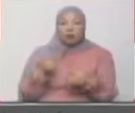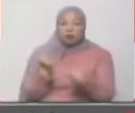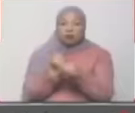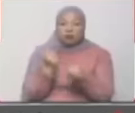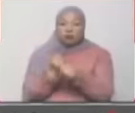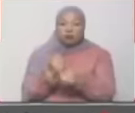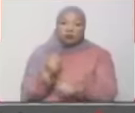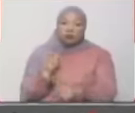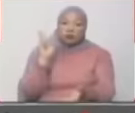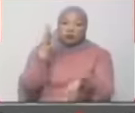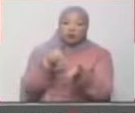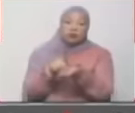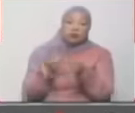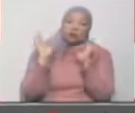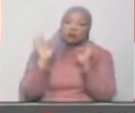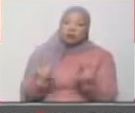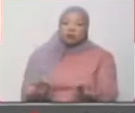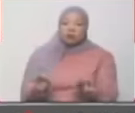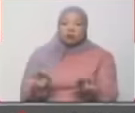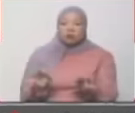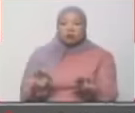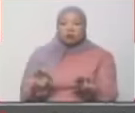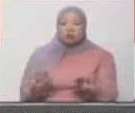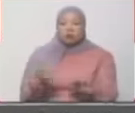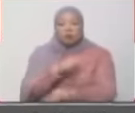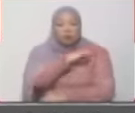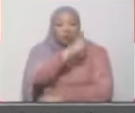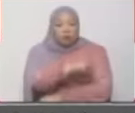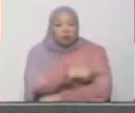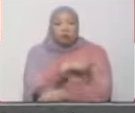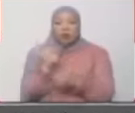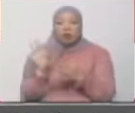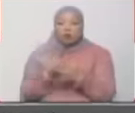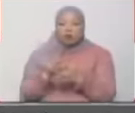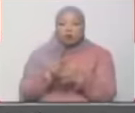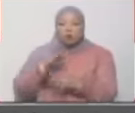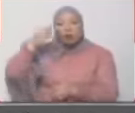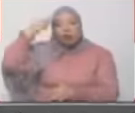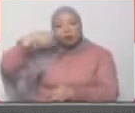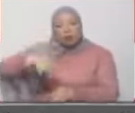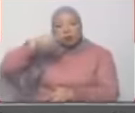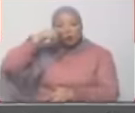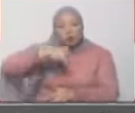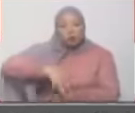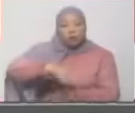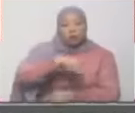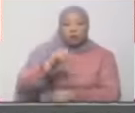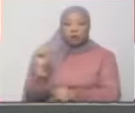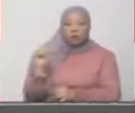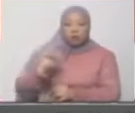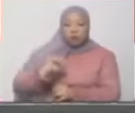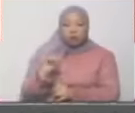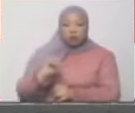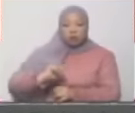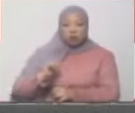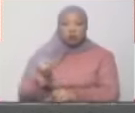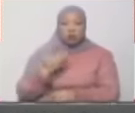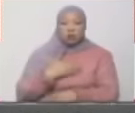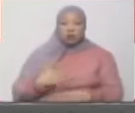el marco del fortalecimiento de la fusión militar popular policial. La primera, el